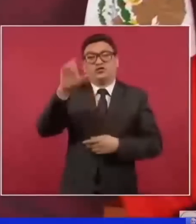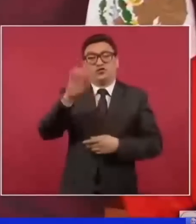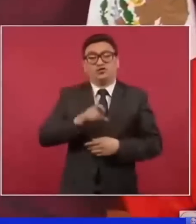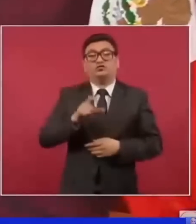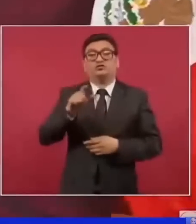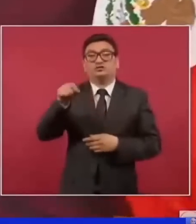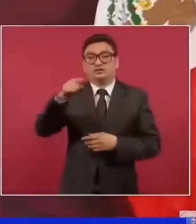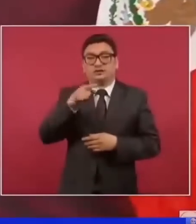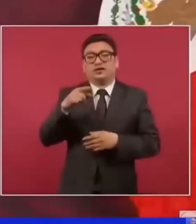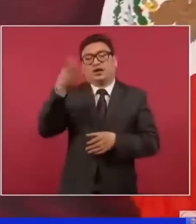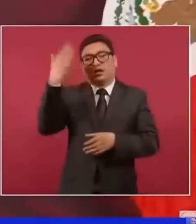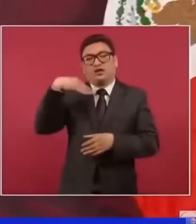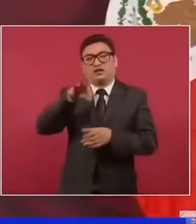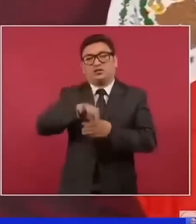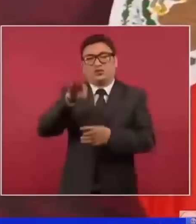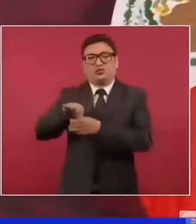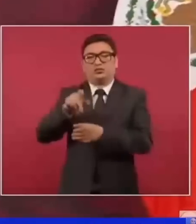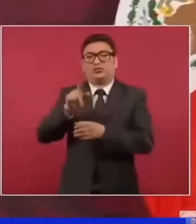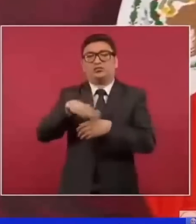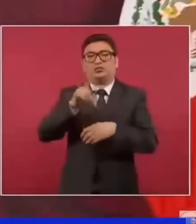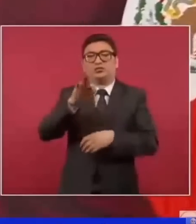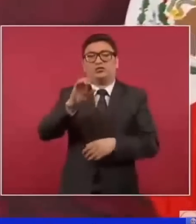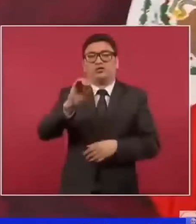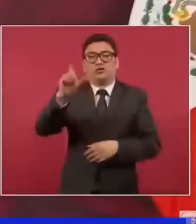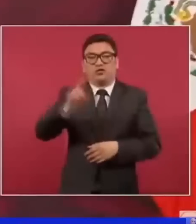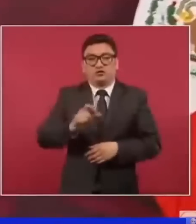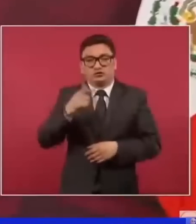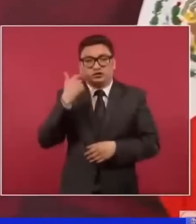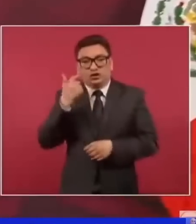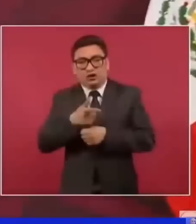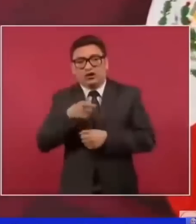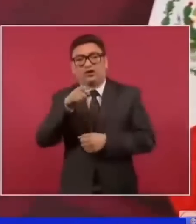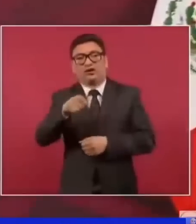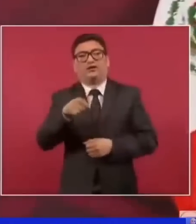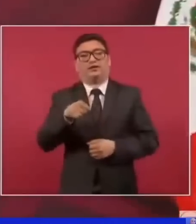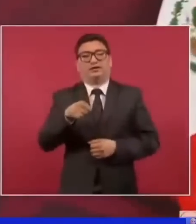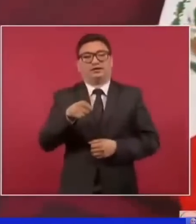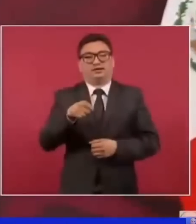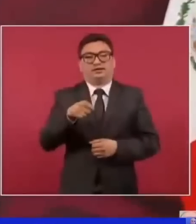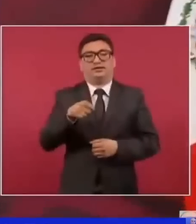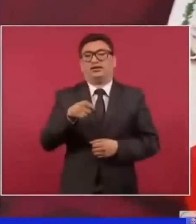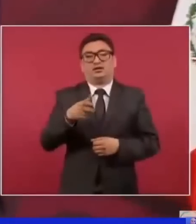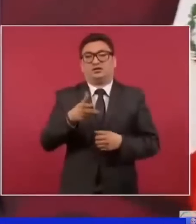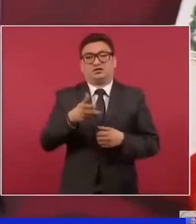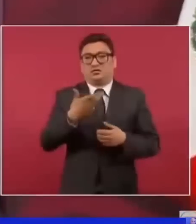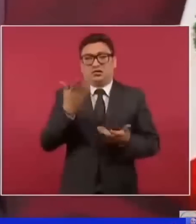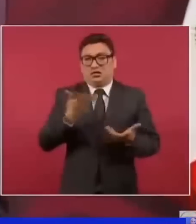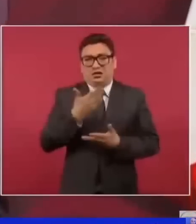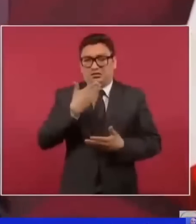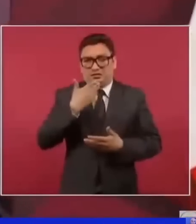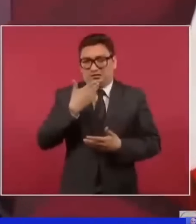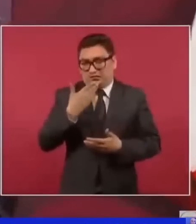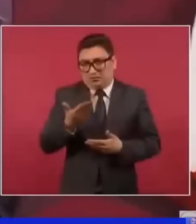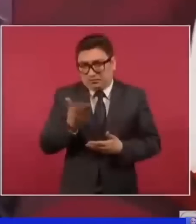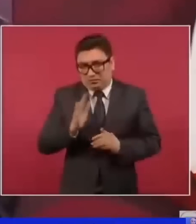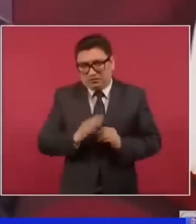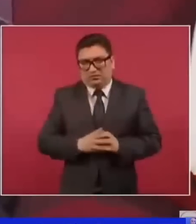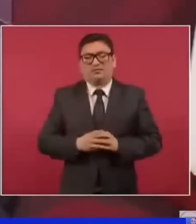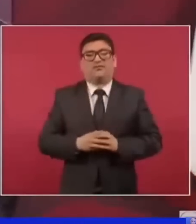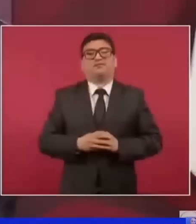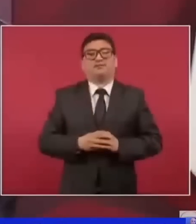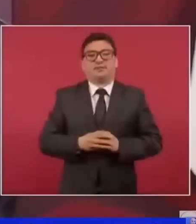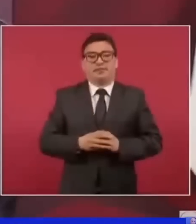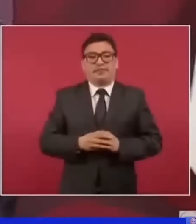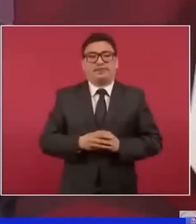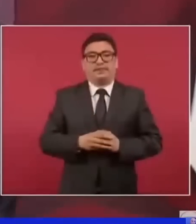cuenta de que Fox no estaba a la altura, por no decir otra cosa,